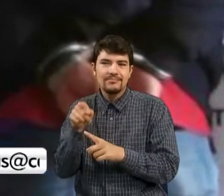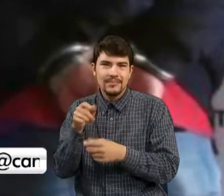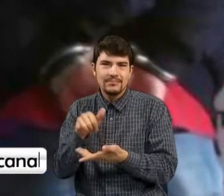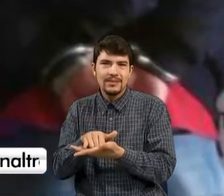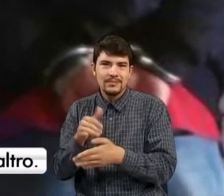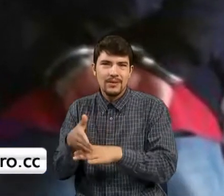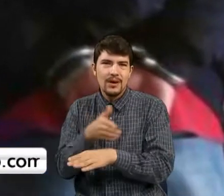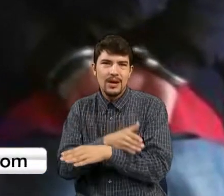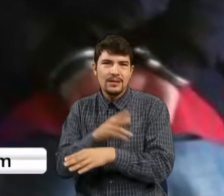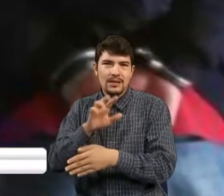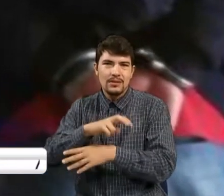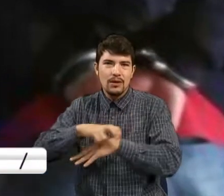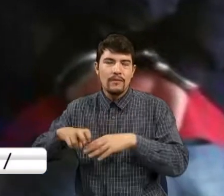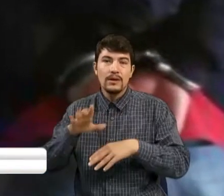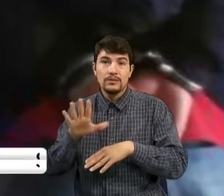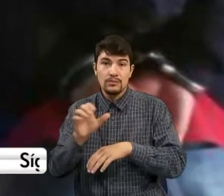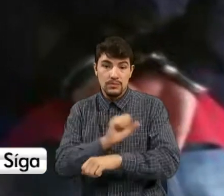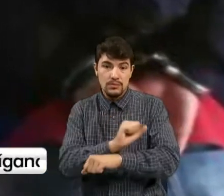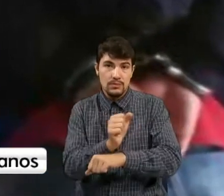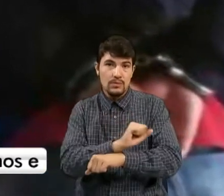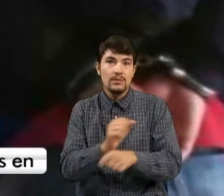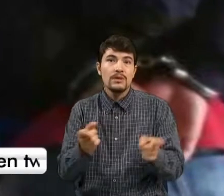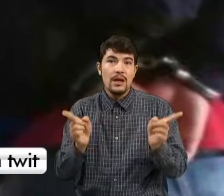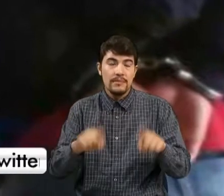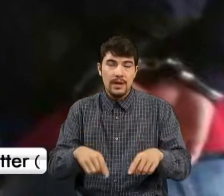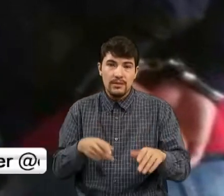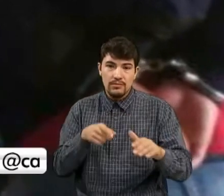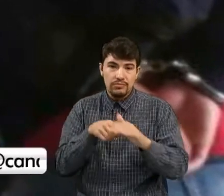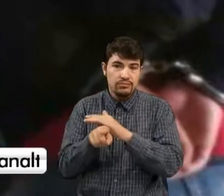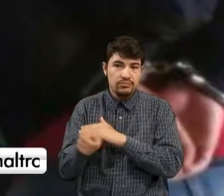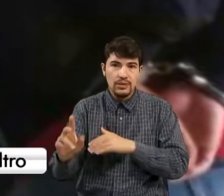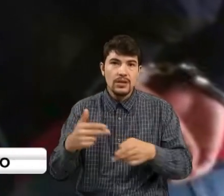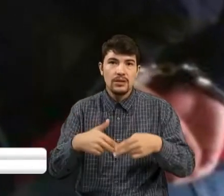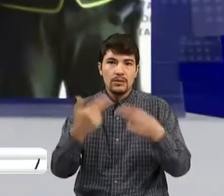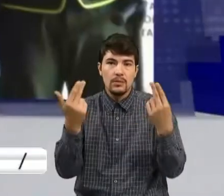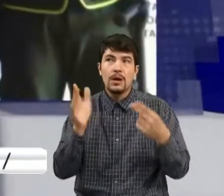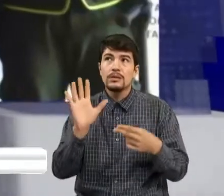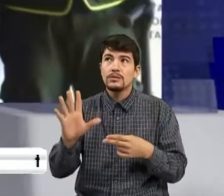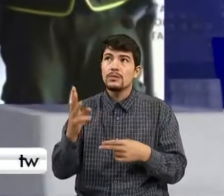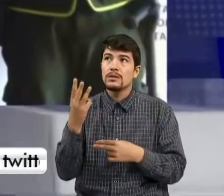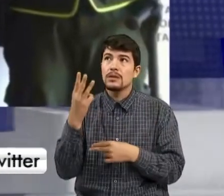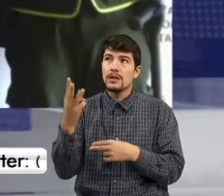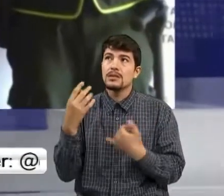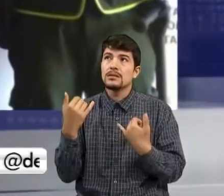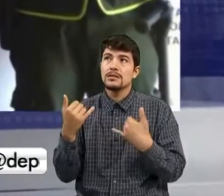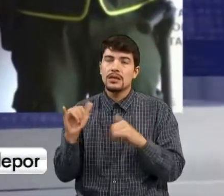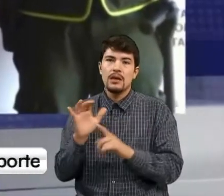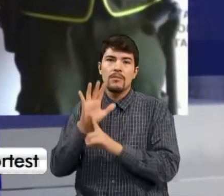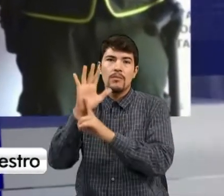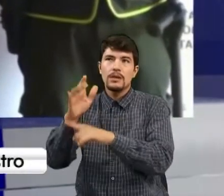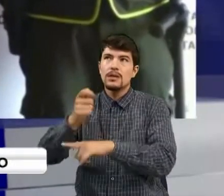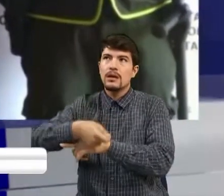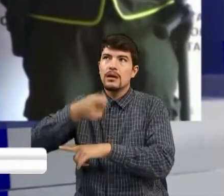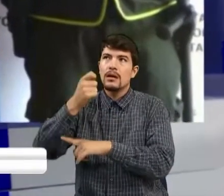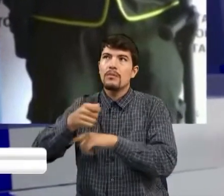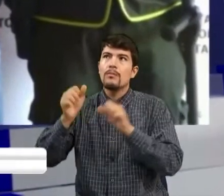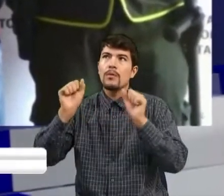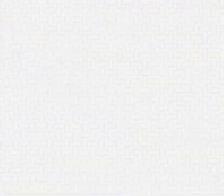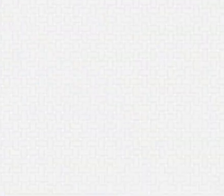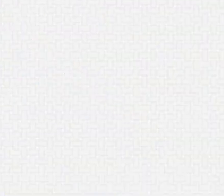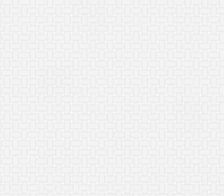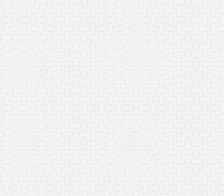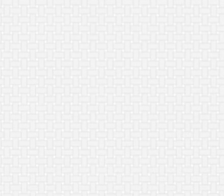y un vehículo en el que pretendían huir hacia tumba los tres fueron presentados a la fiscalía para su judicialización